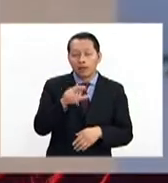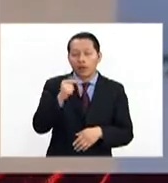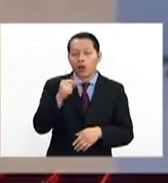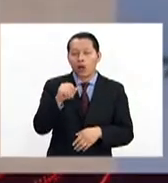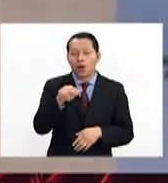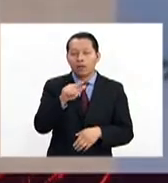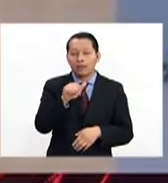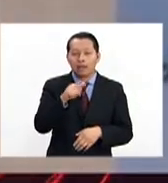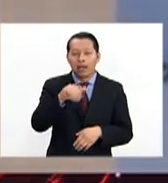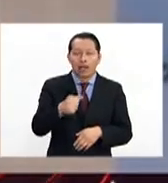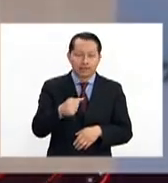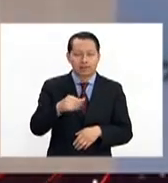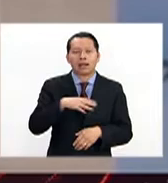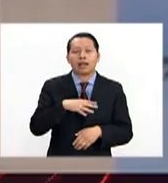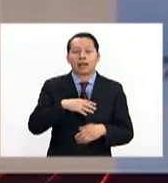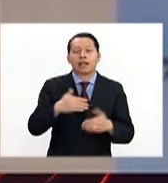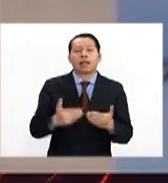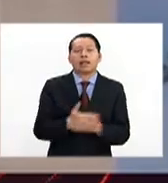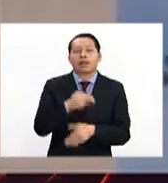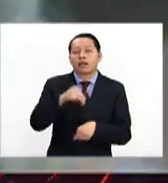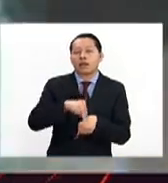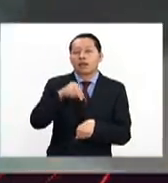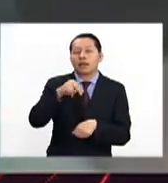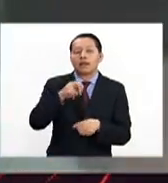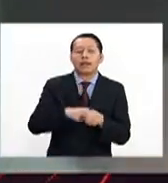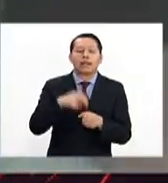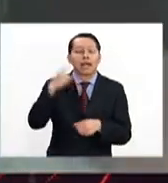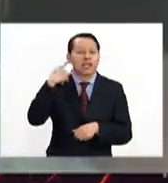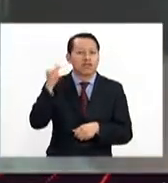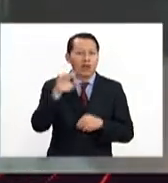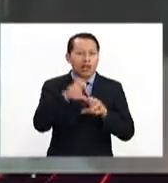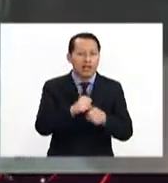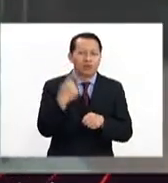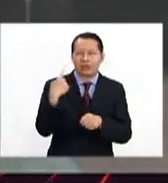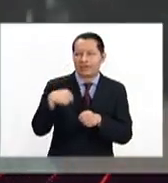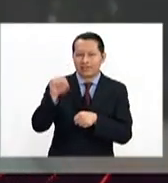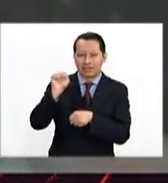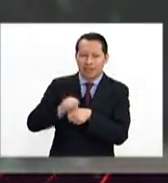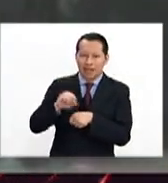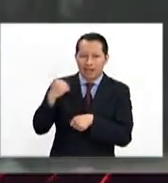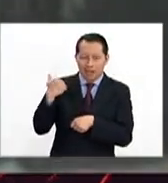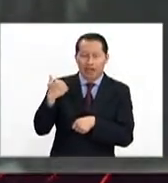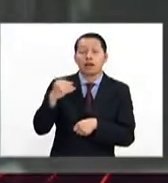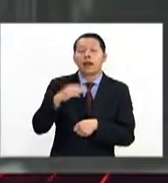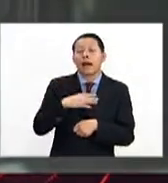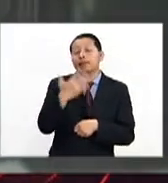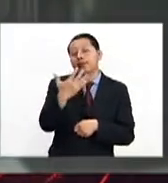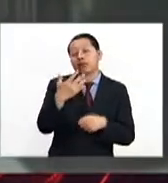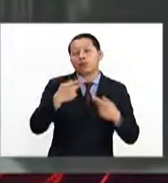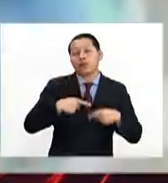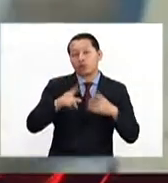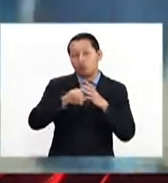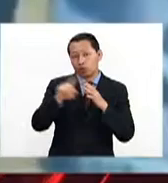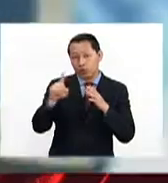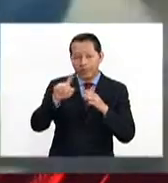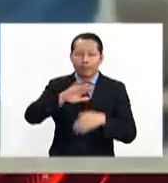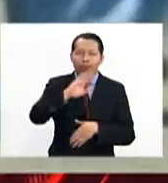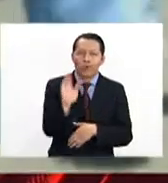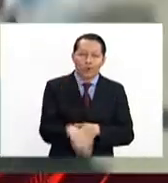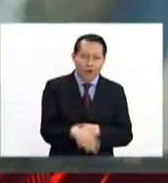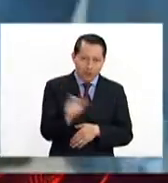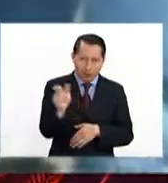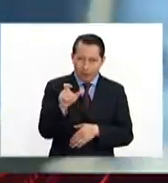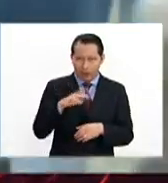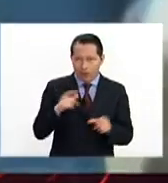González, de origen nicaragüense, quien fue detenido en California la semana pasada. Con este suman 5 los inmigrantes que mueren bajo